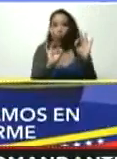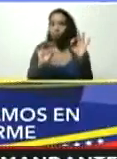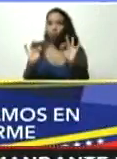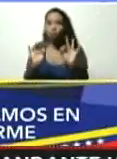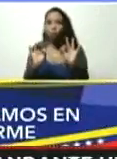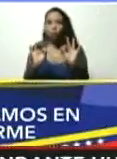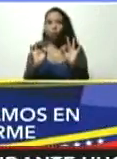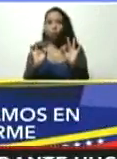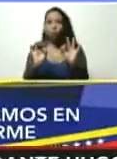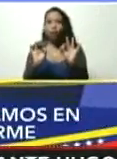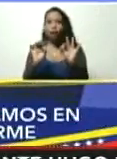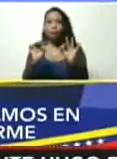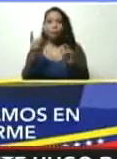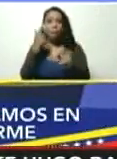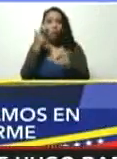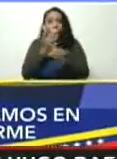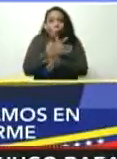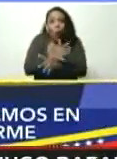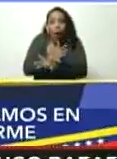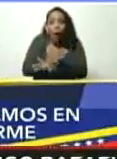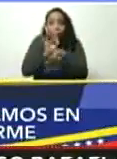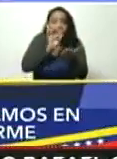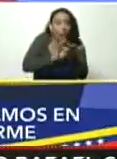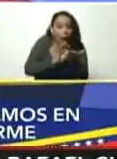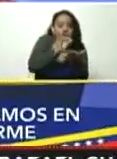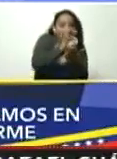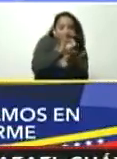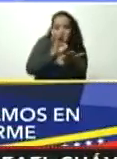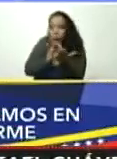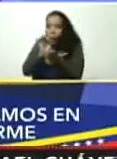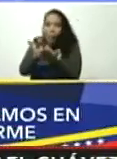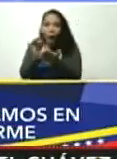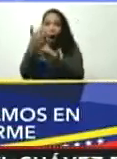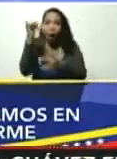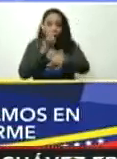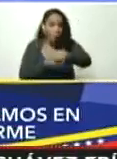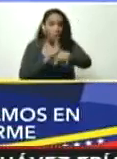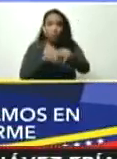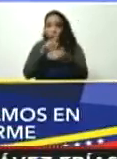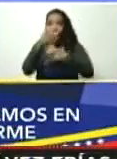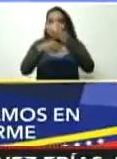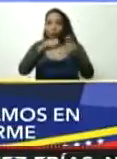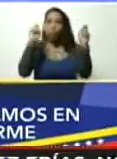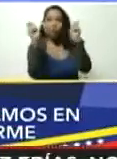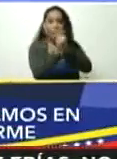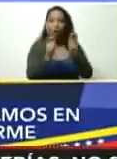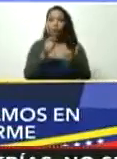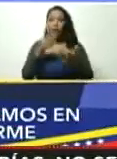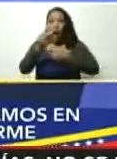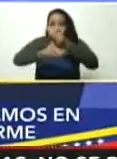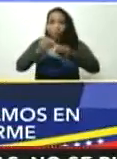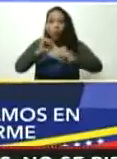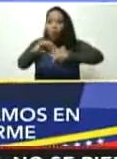jugando las piezas en el momento en que hay que jugarlas y jugándolas bien.